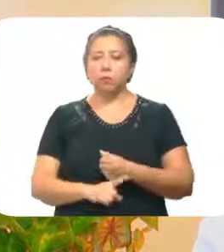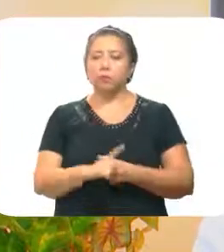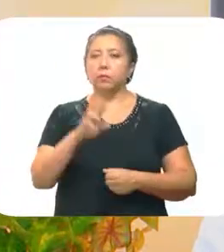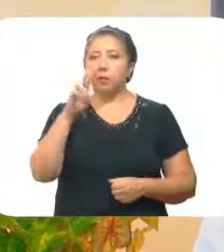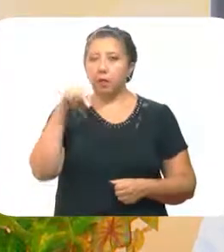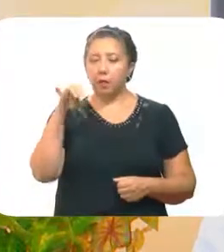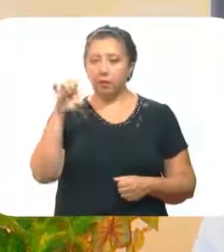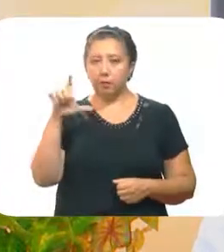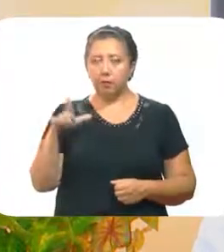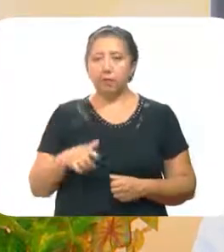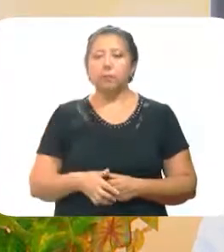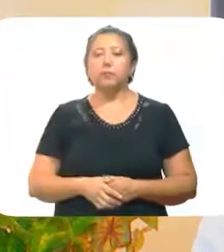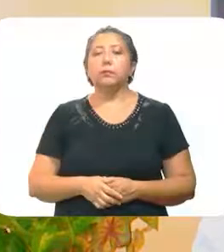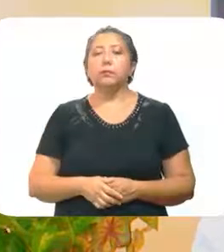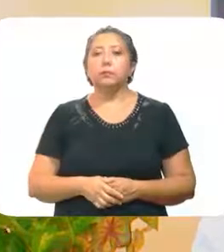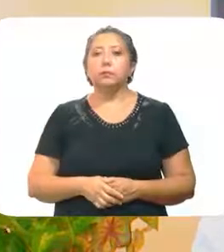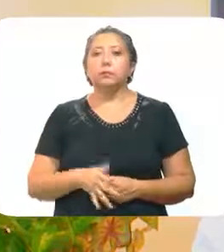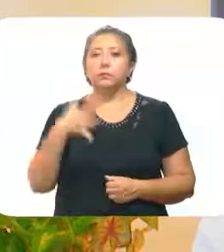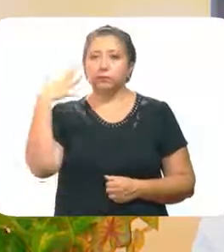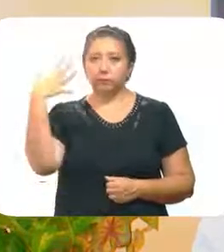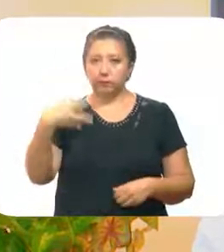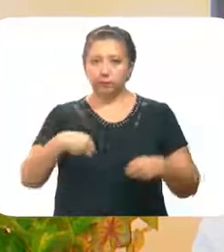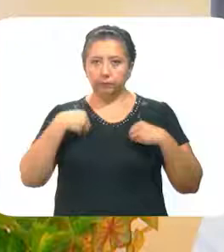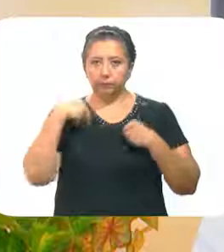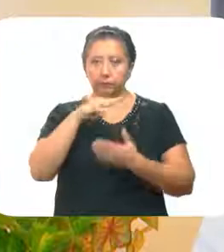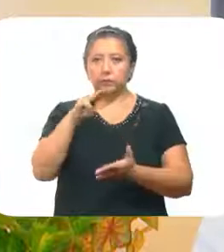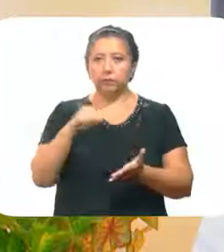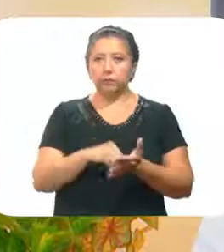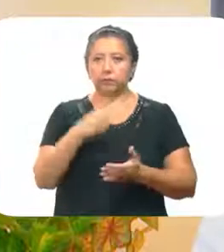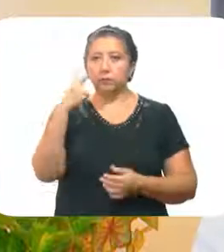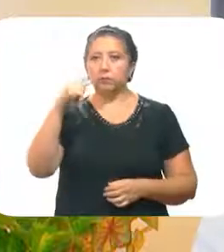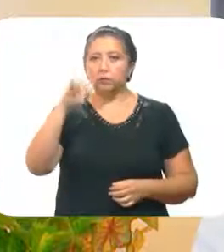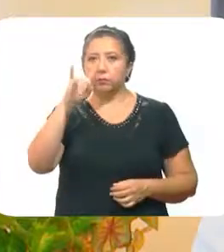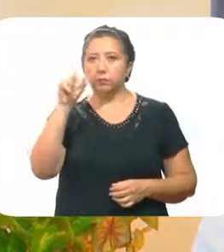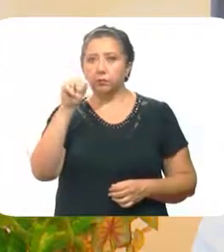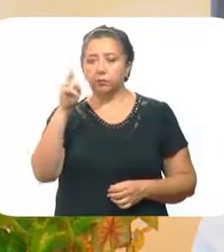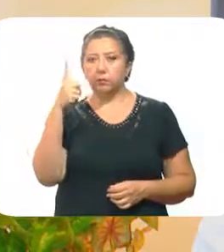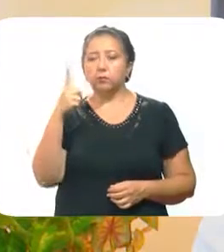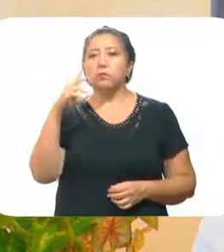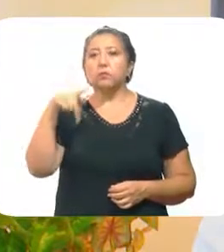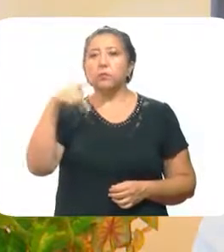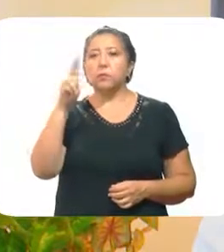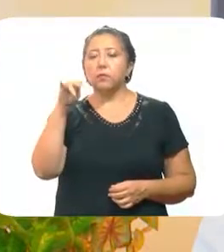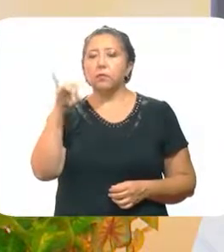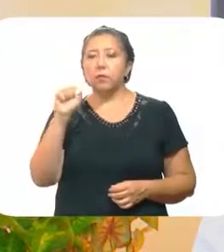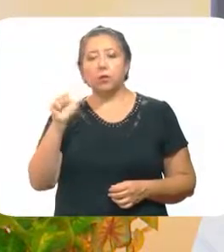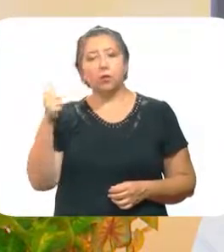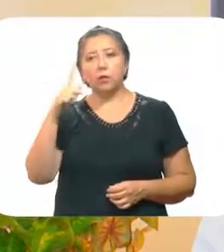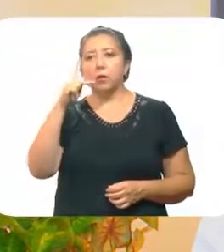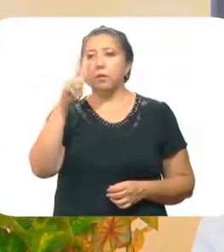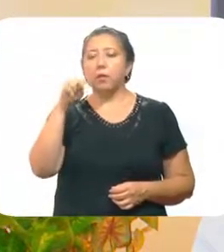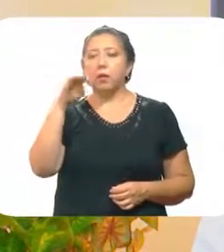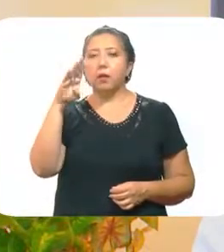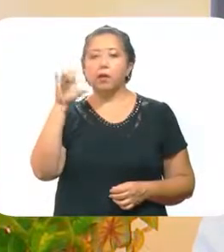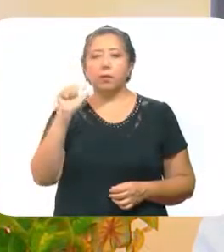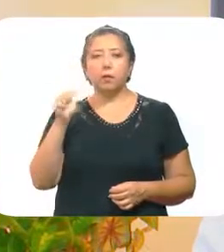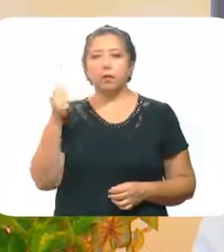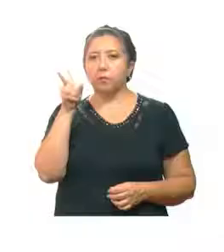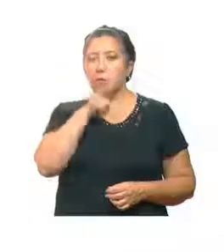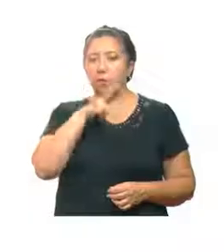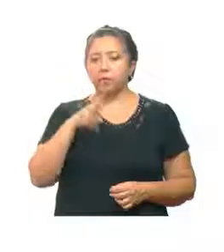e insuficiencia renal crónica. 5 residían en Mérida, 2 en Tizimín, 1 en Canacín, 1 en Panabá y 1 en